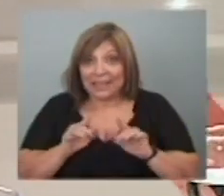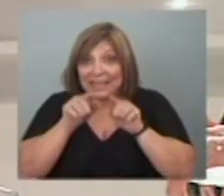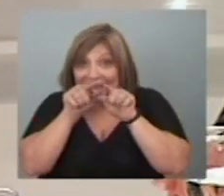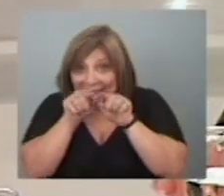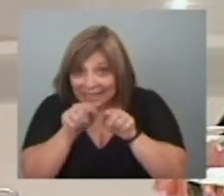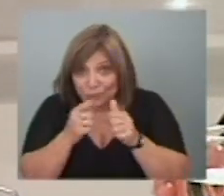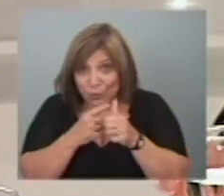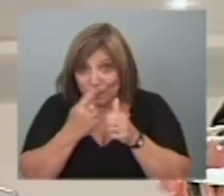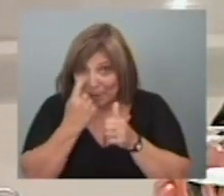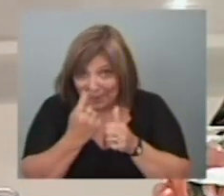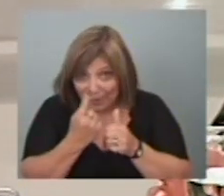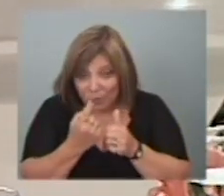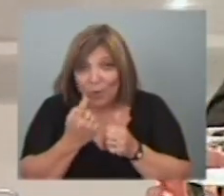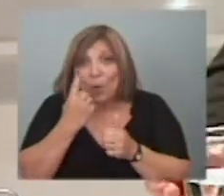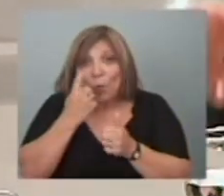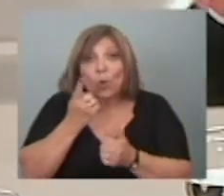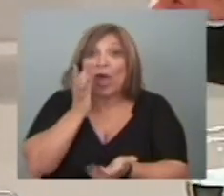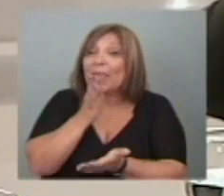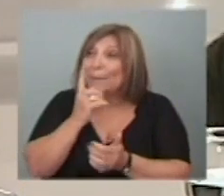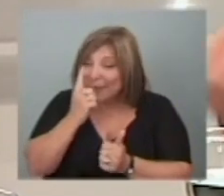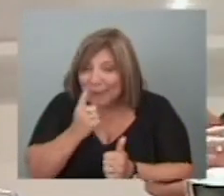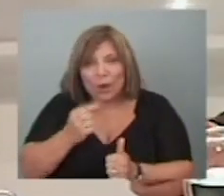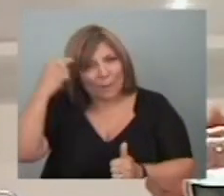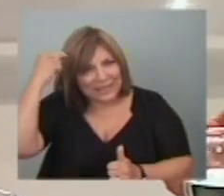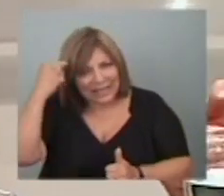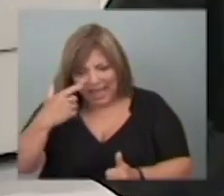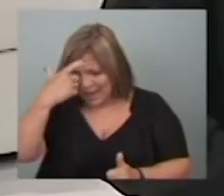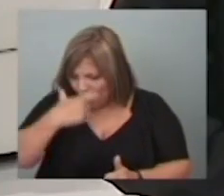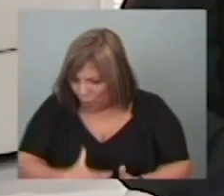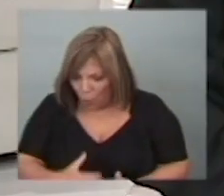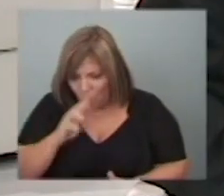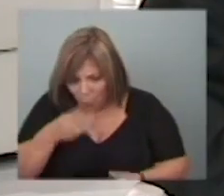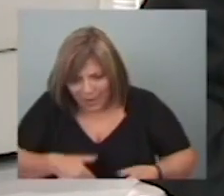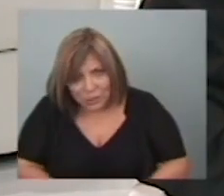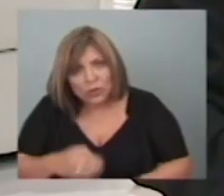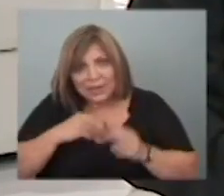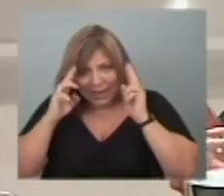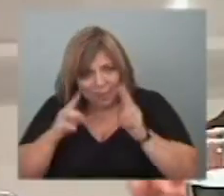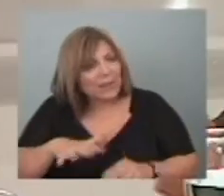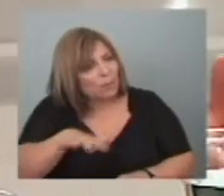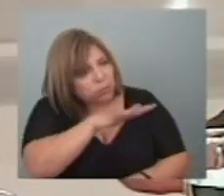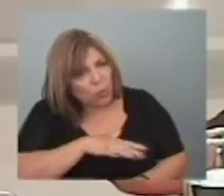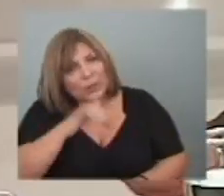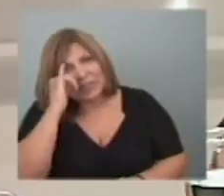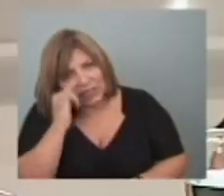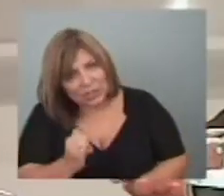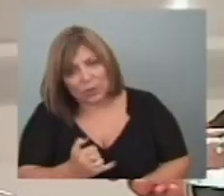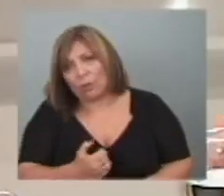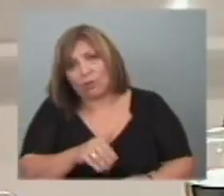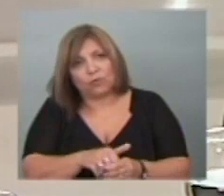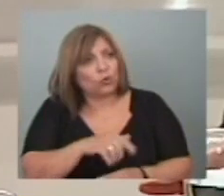el primero tenemos que ubicarlo como sujeto de derecho. Muy bien, coincido con Garino, de respetar el pronunciamiento popular, sin duda alguna,